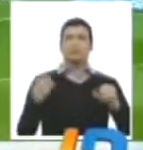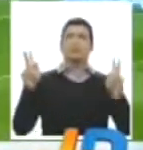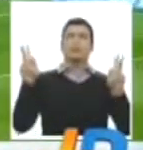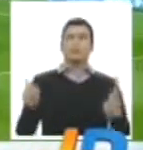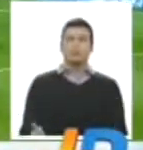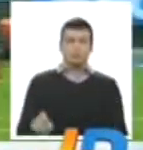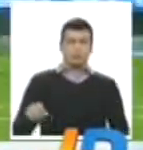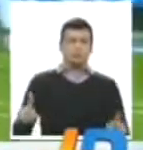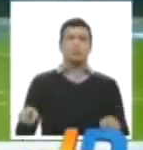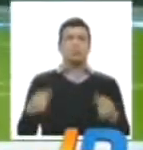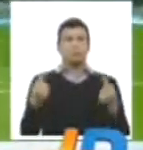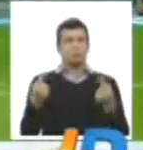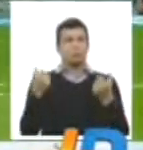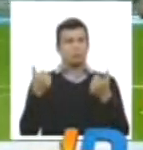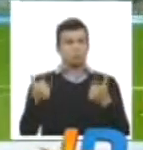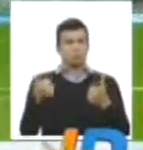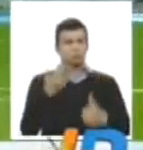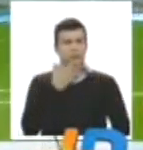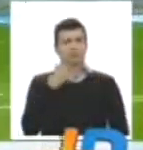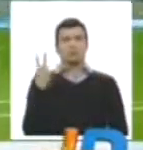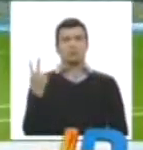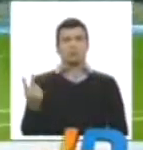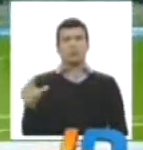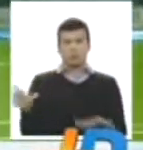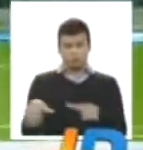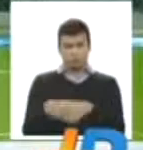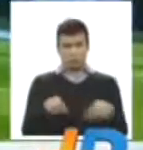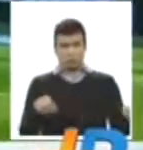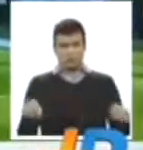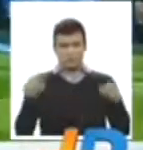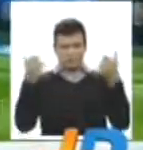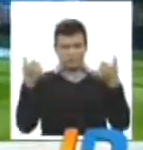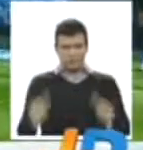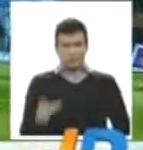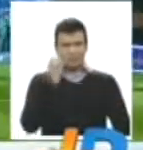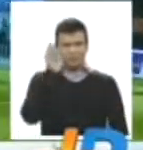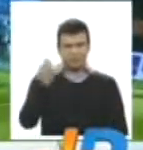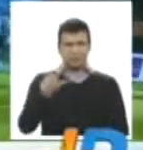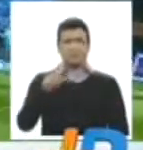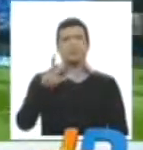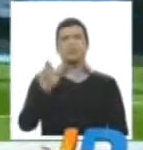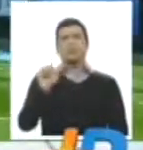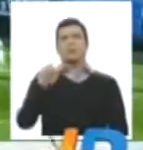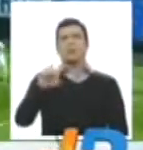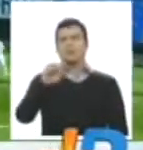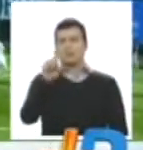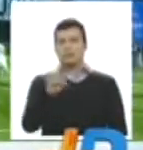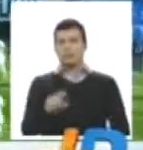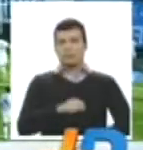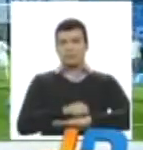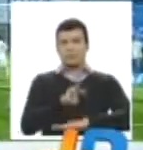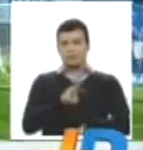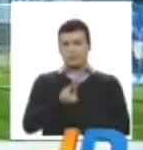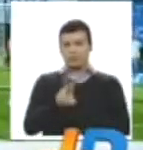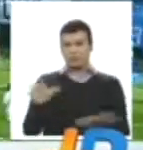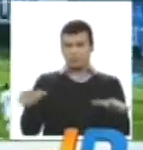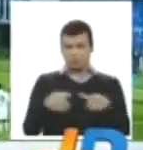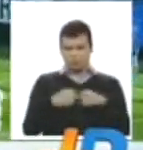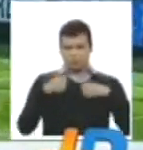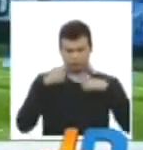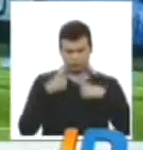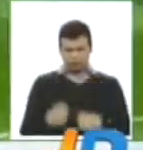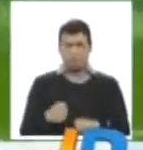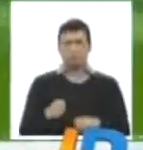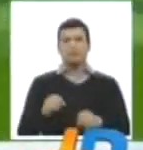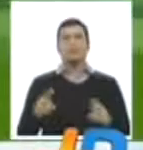marcador a su favor. Jorge Luis Ramos de cabeza culmina la jugada. En la segunda parte, minuto 32, el poderoso de la montaña nuevamente